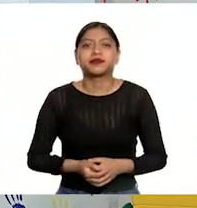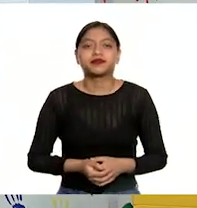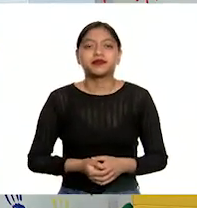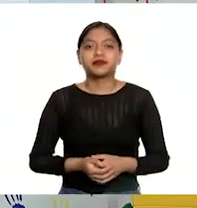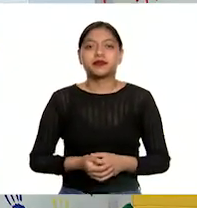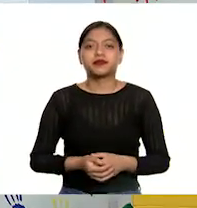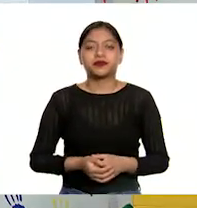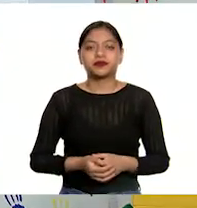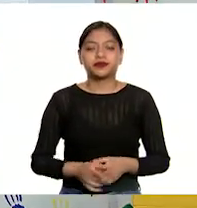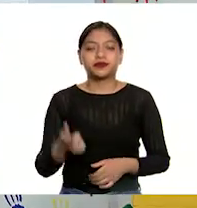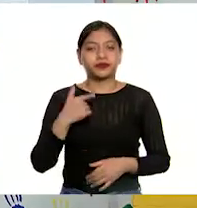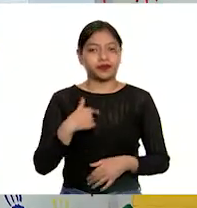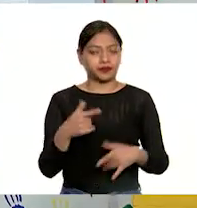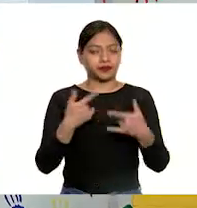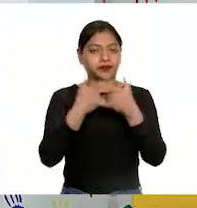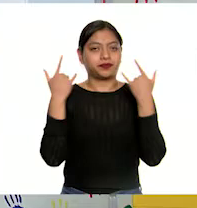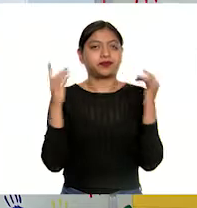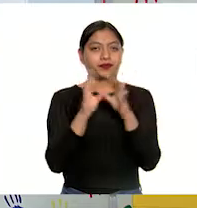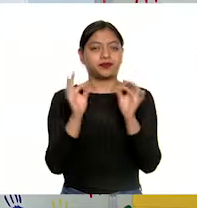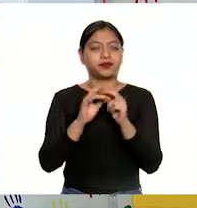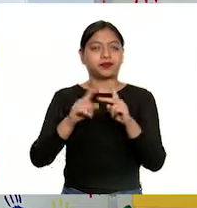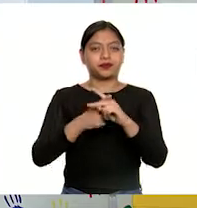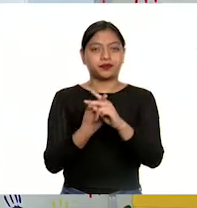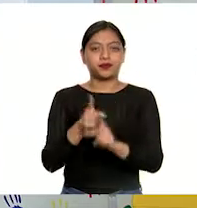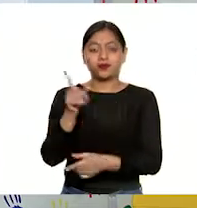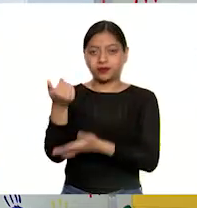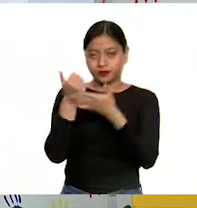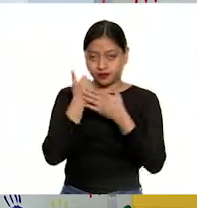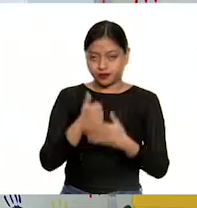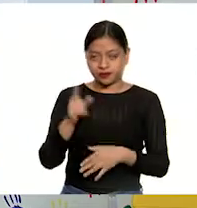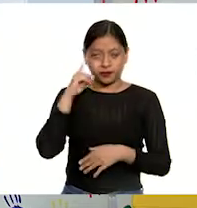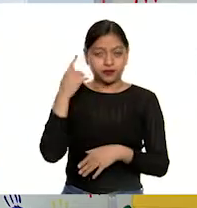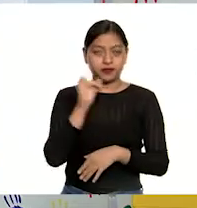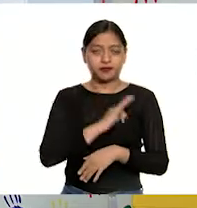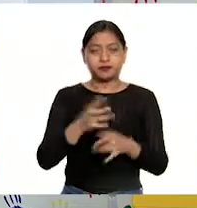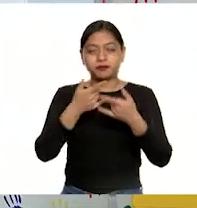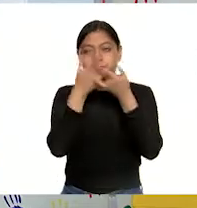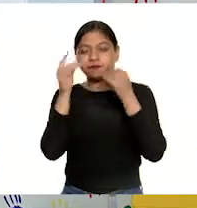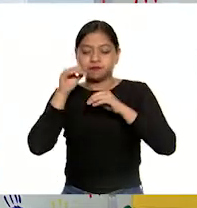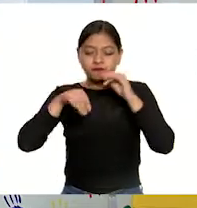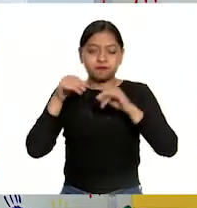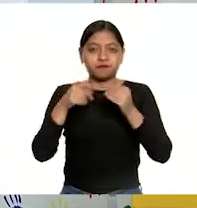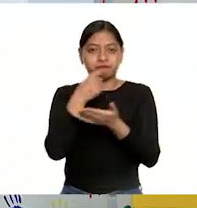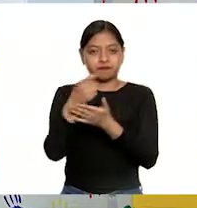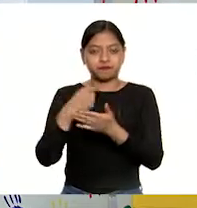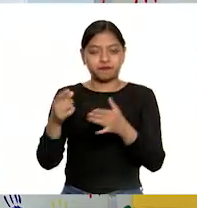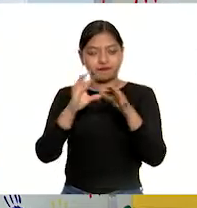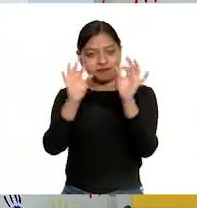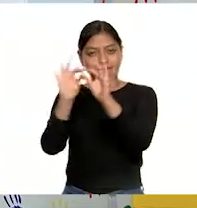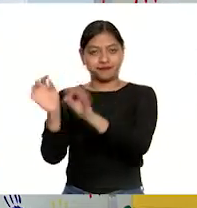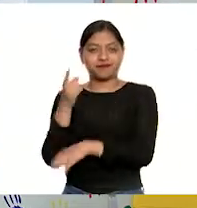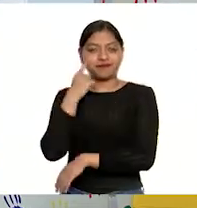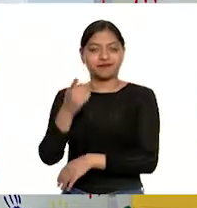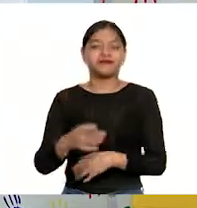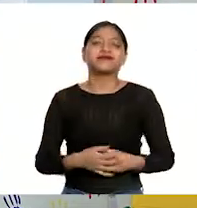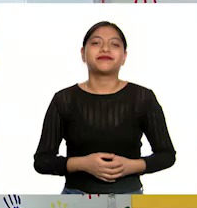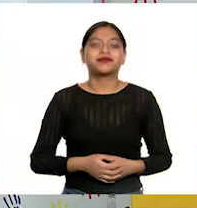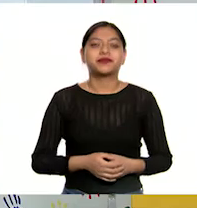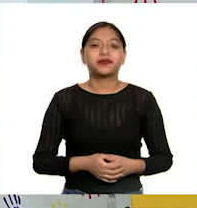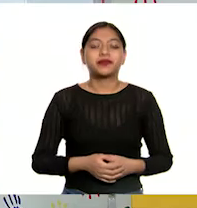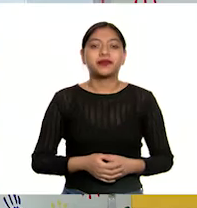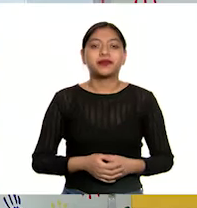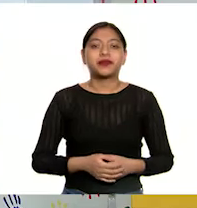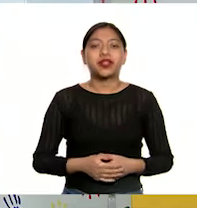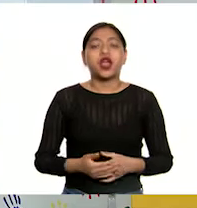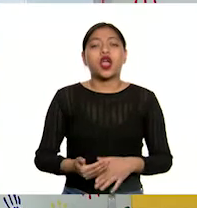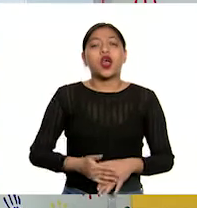Entonces, voy a empezar yo y Pili, me vas a ayudar a crear nuestra historia. A ver. En